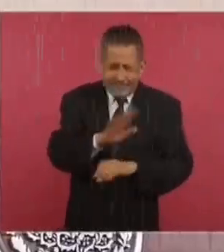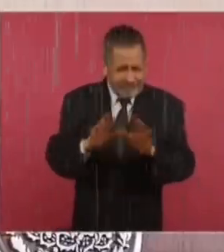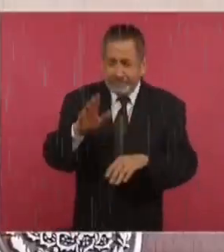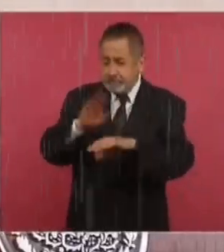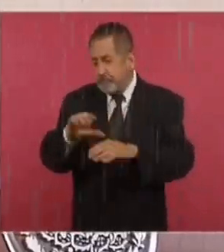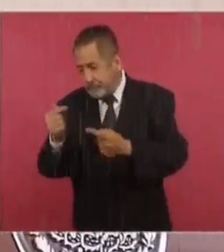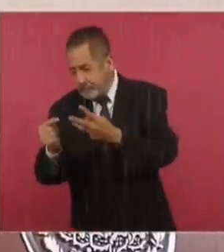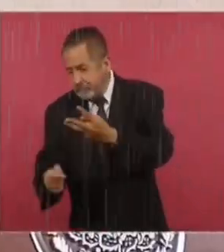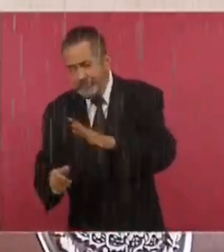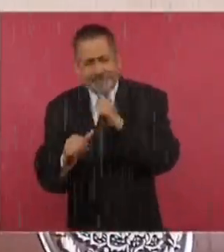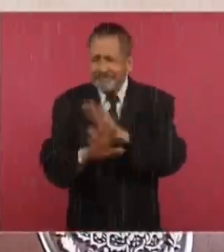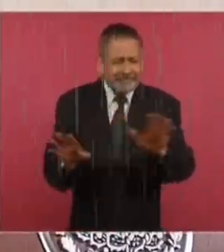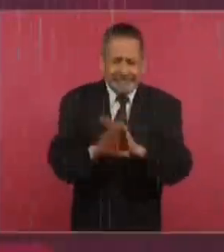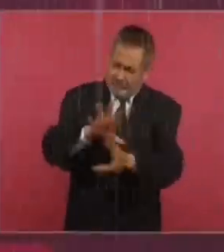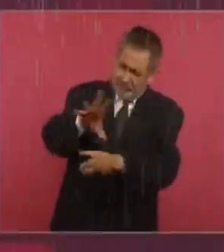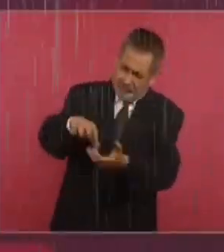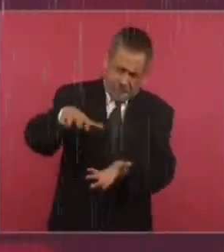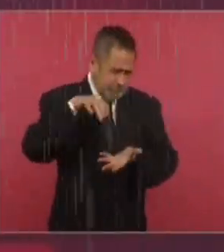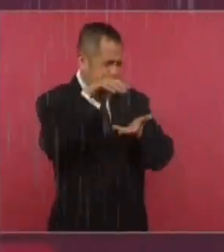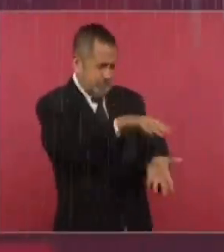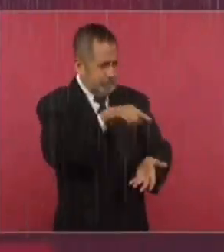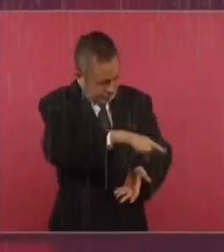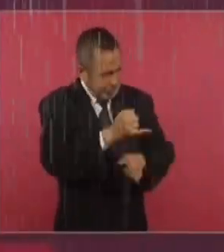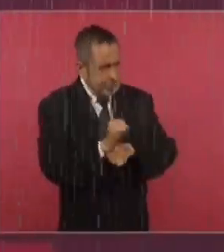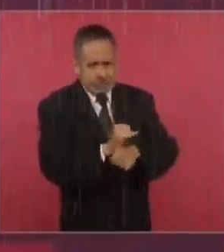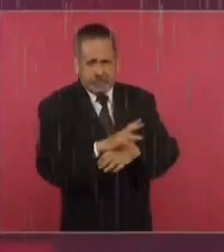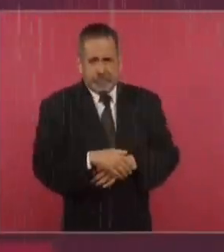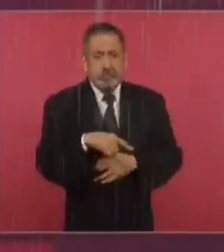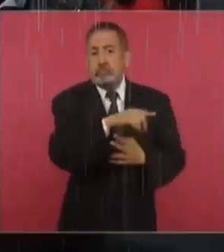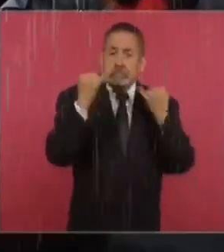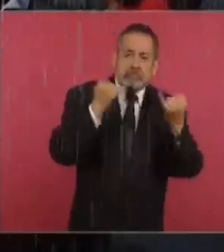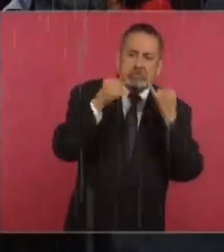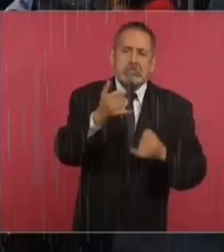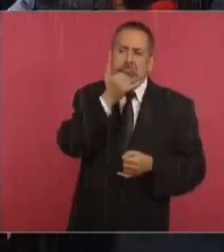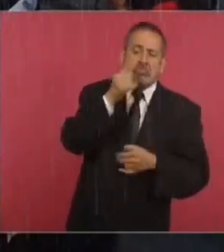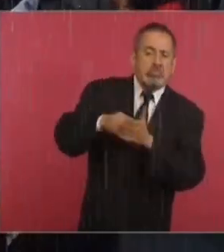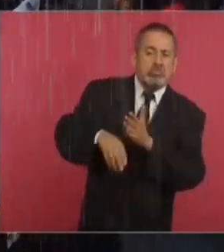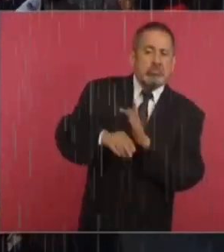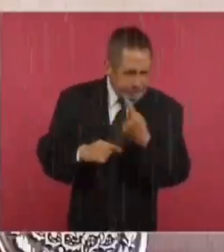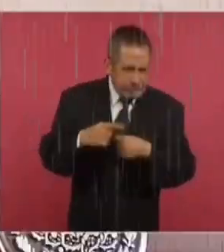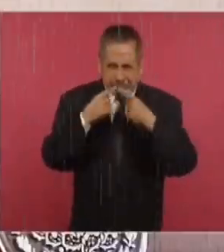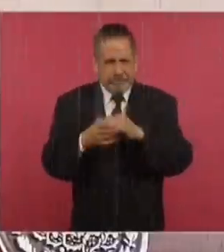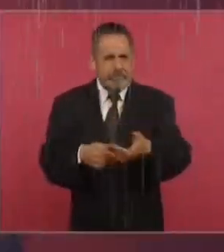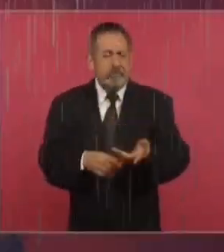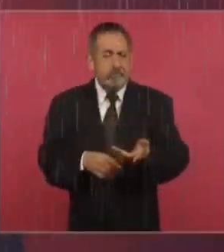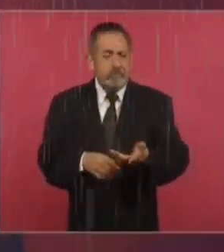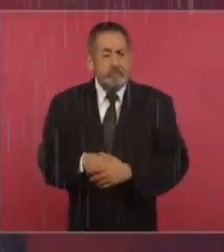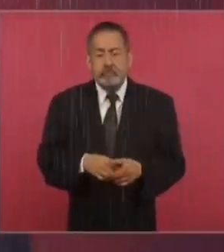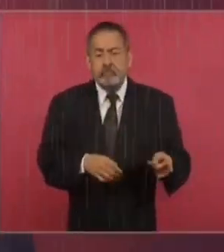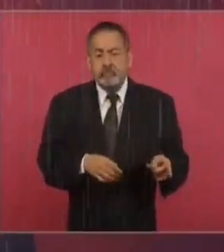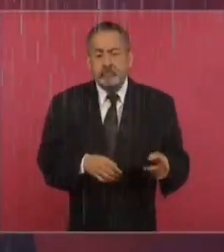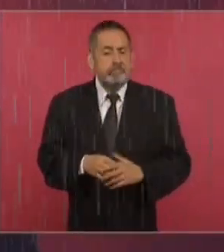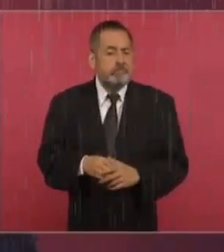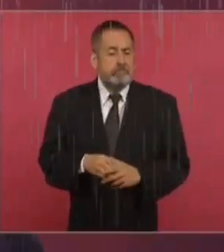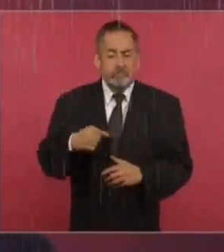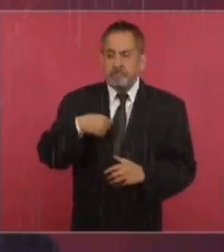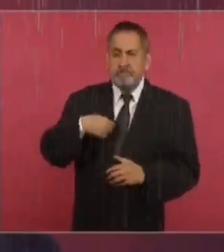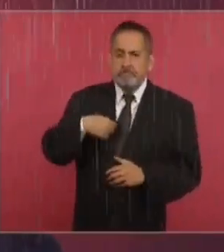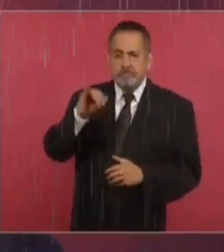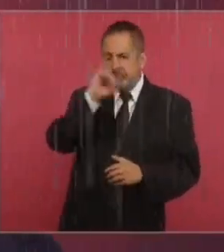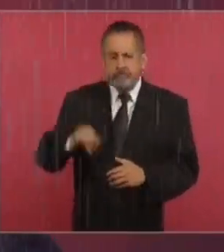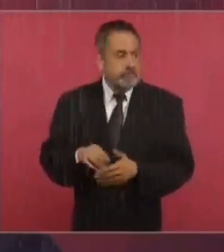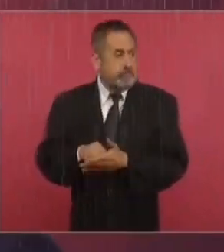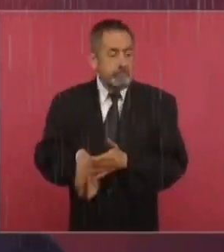más y todo es puras conjeturas por eso este no les tengo confianza jamás vamos